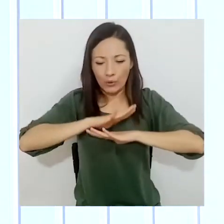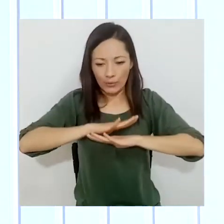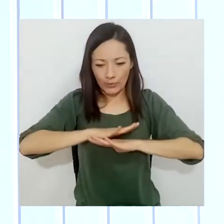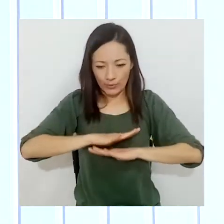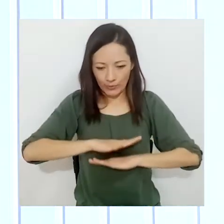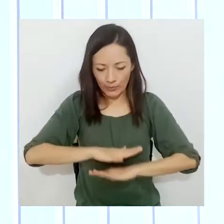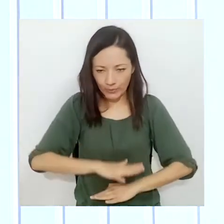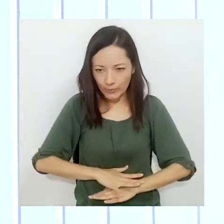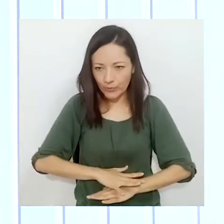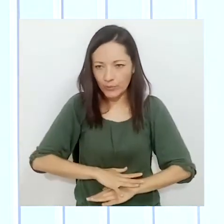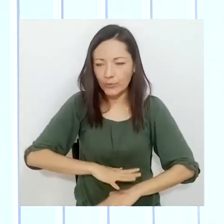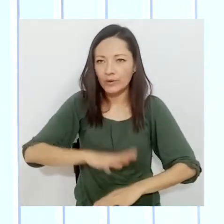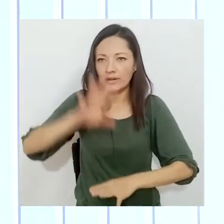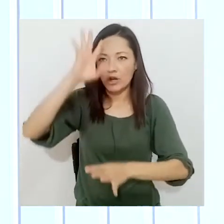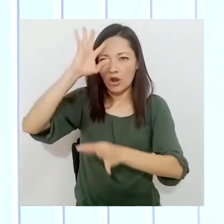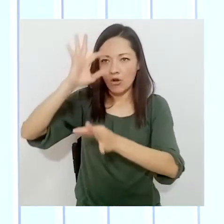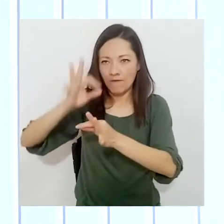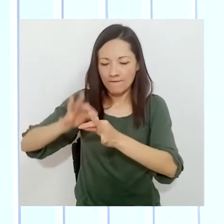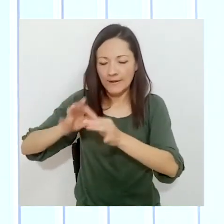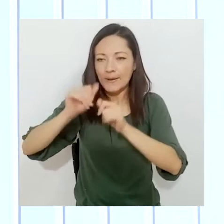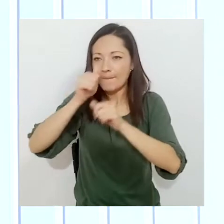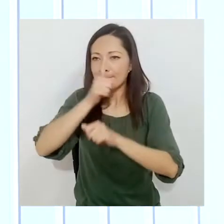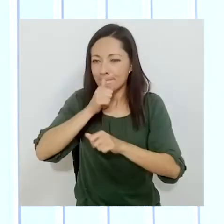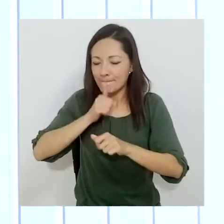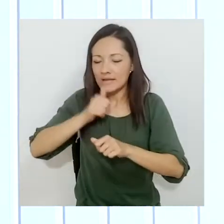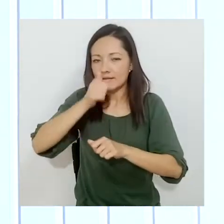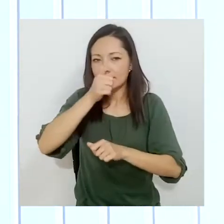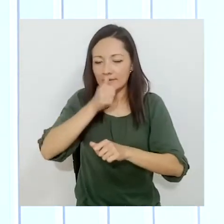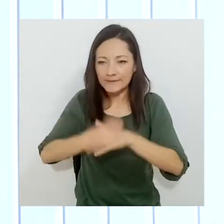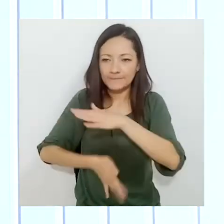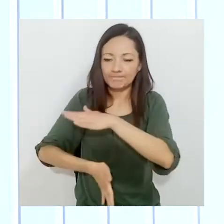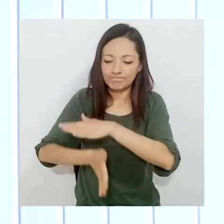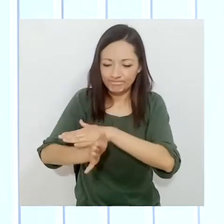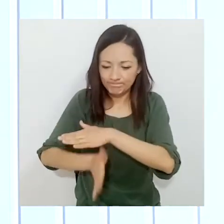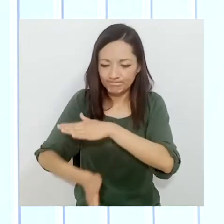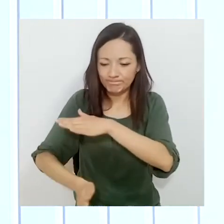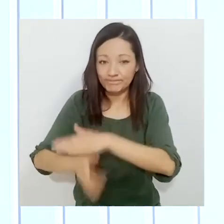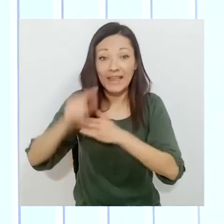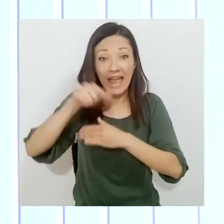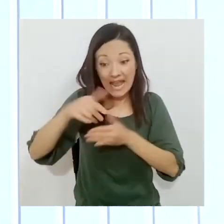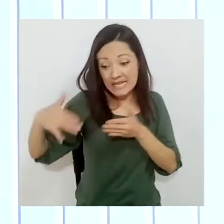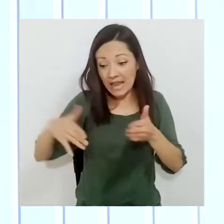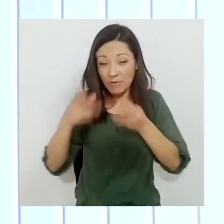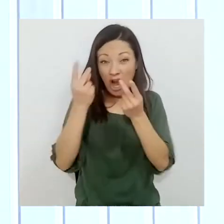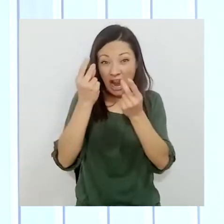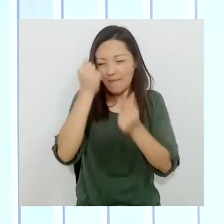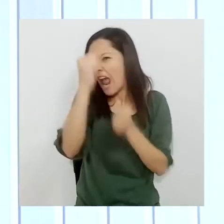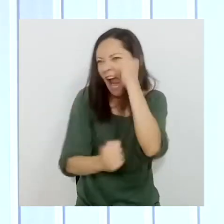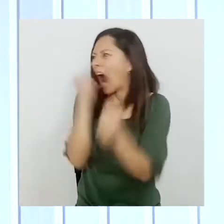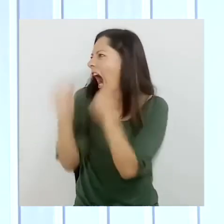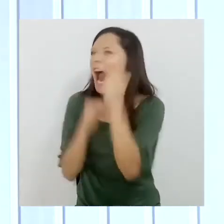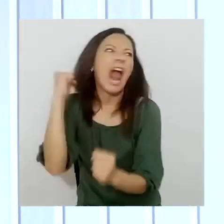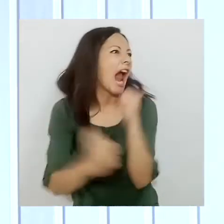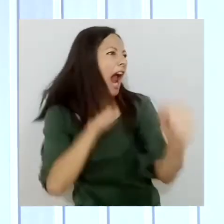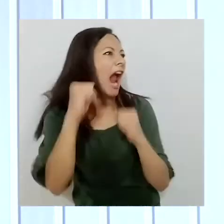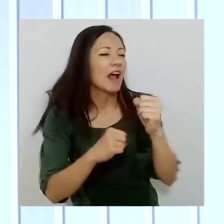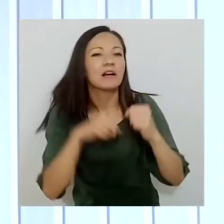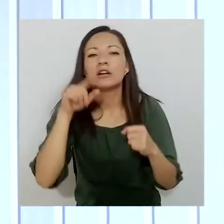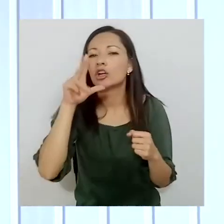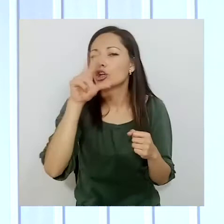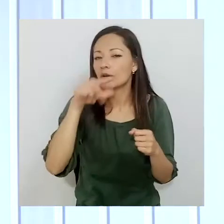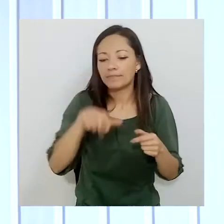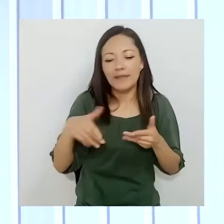distribúyalo. Porque este camino no es de velocidad. Este camino es de resistencia. El